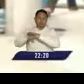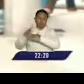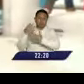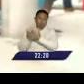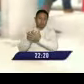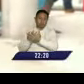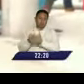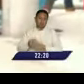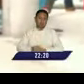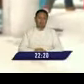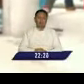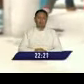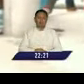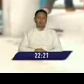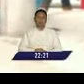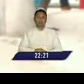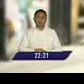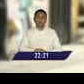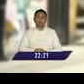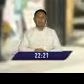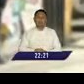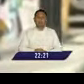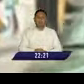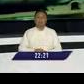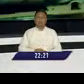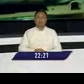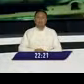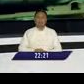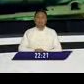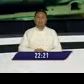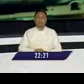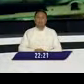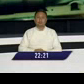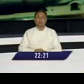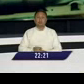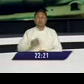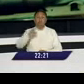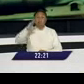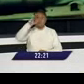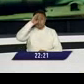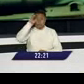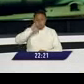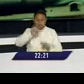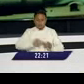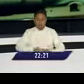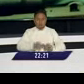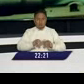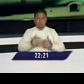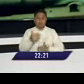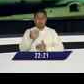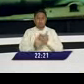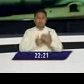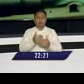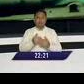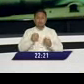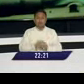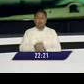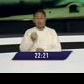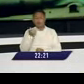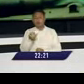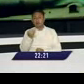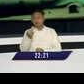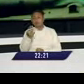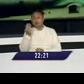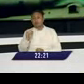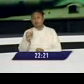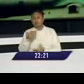competentes. Informó Ismenia Solórzano. La Policía Nacional continúa con el proceso de conteo y fijación